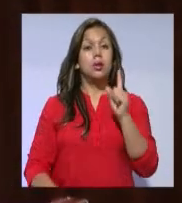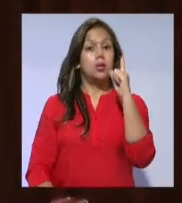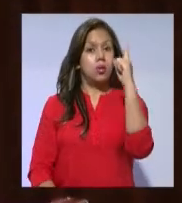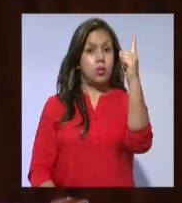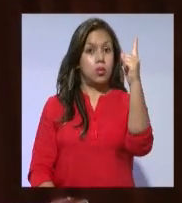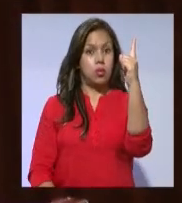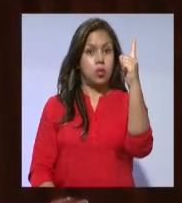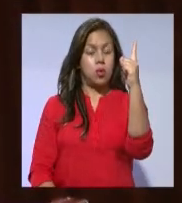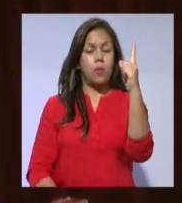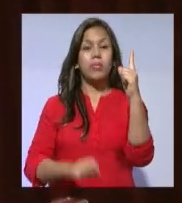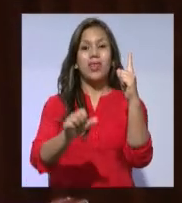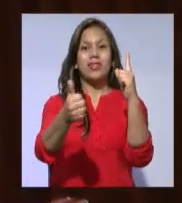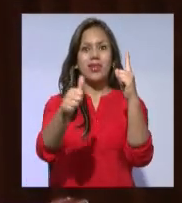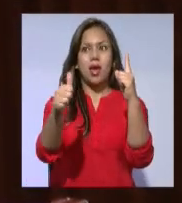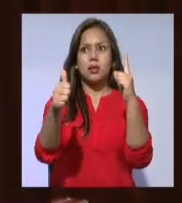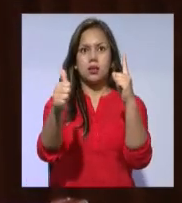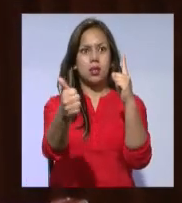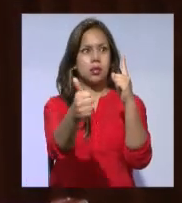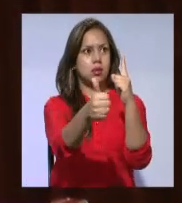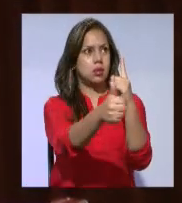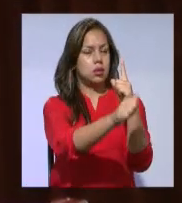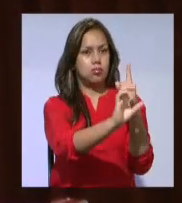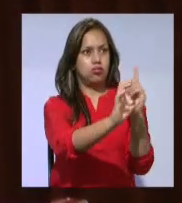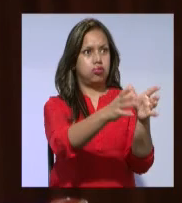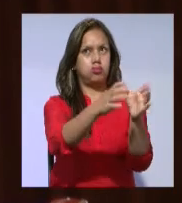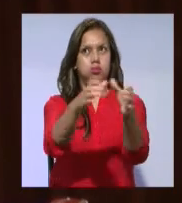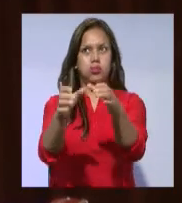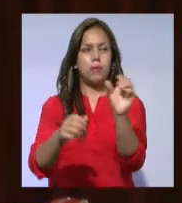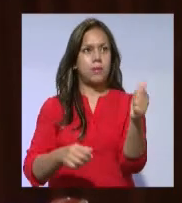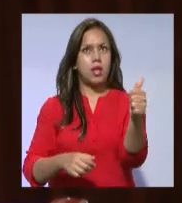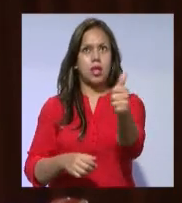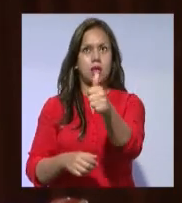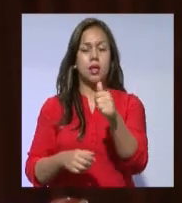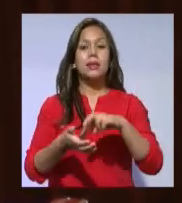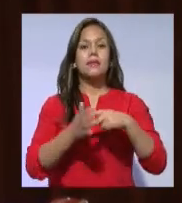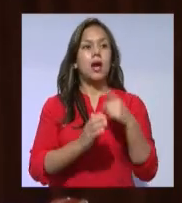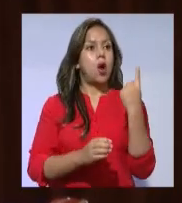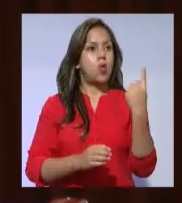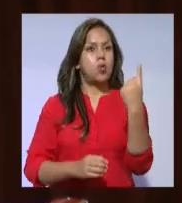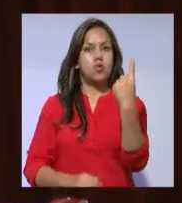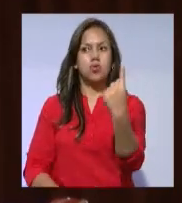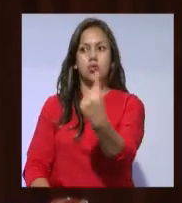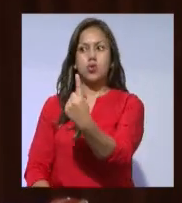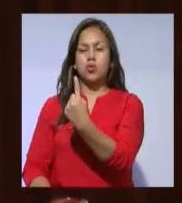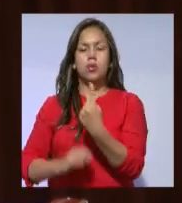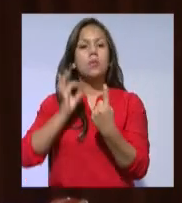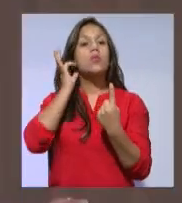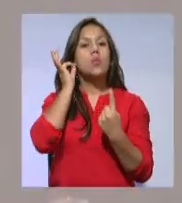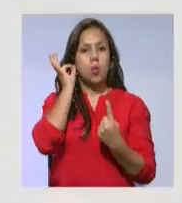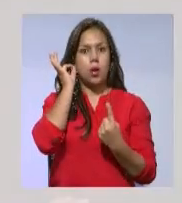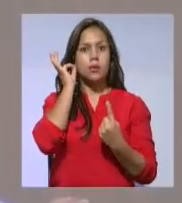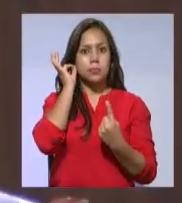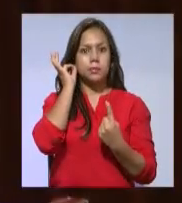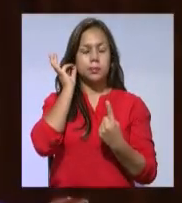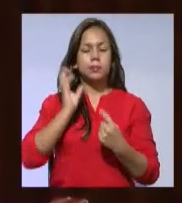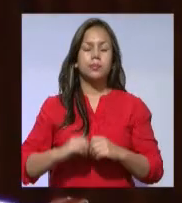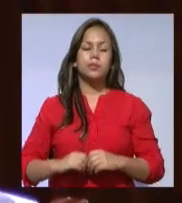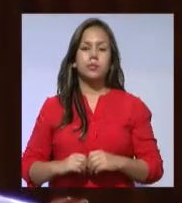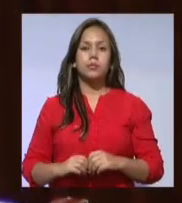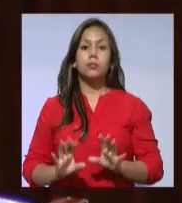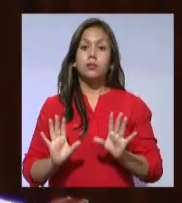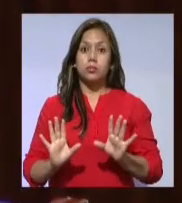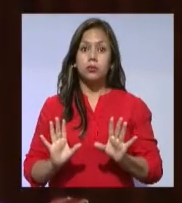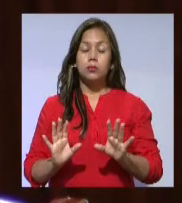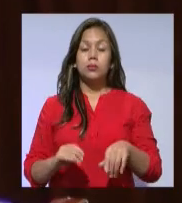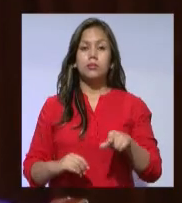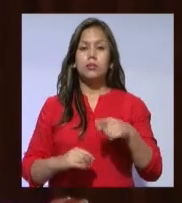de cada 10 candidatos fue una mujer uno de cada diez candidatos fue una mujer aún cuando